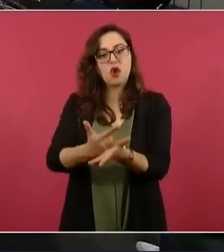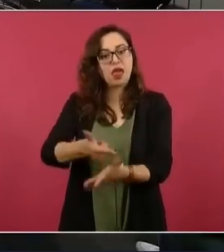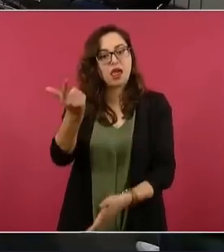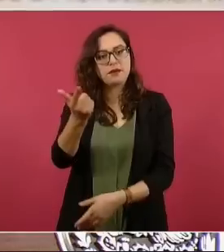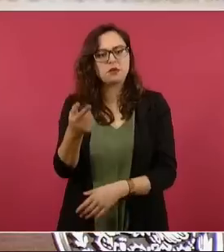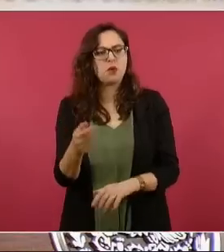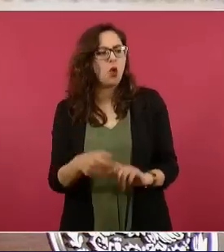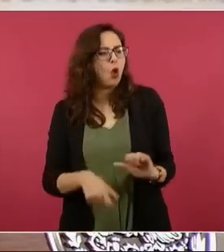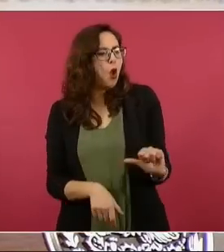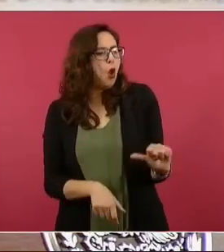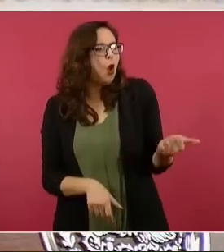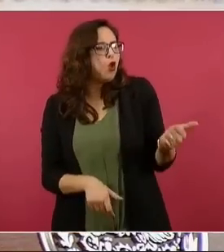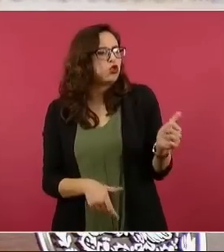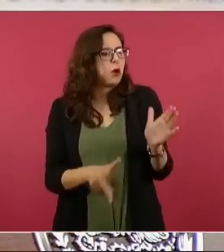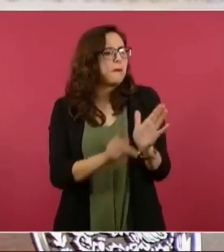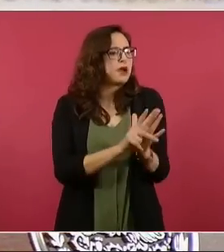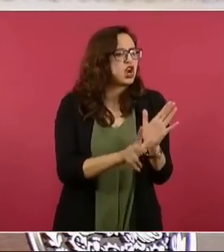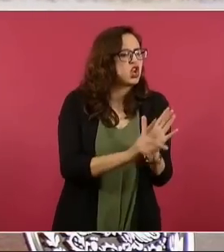decididamente